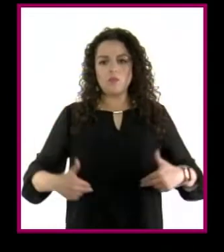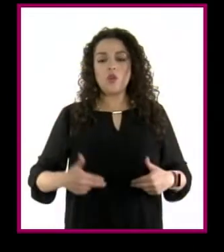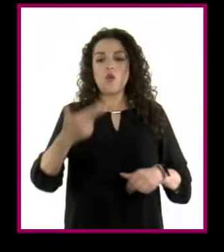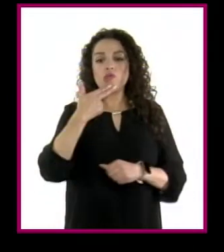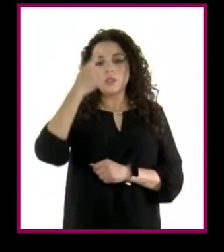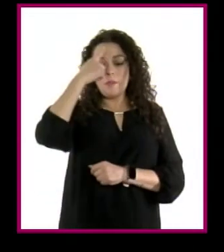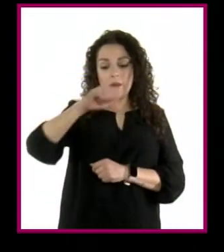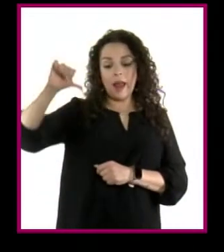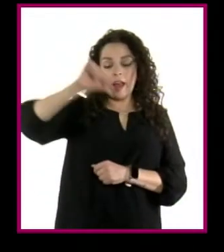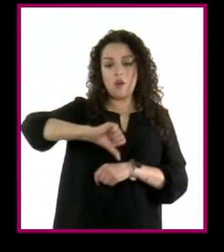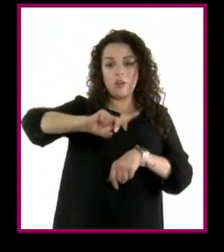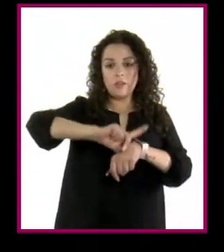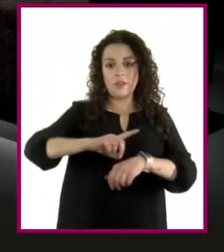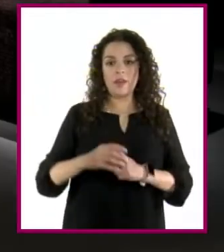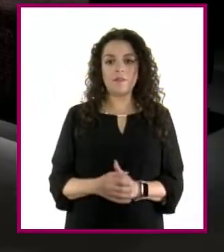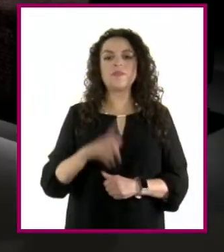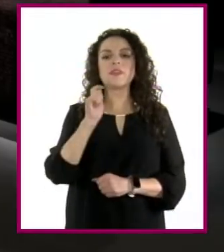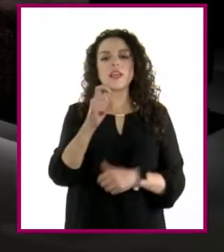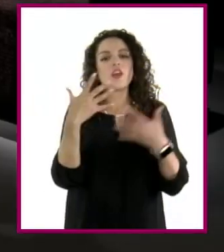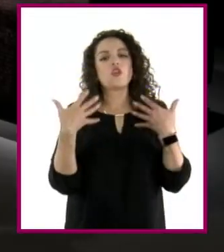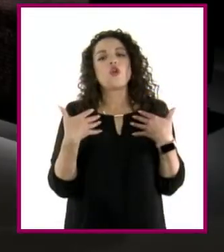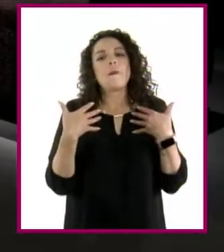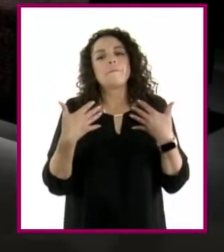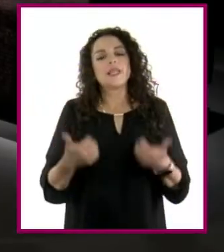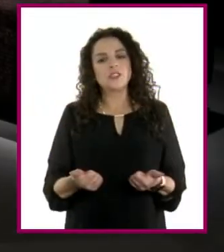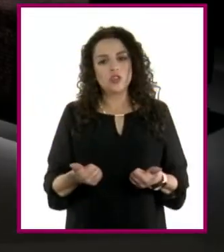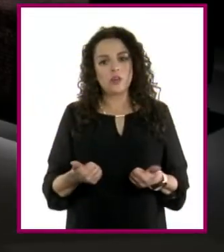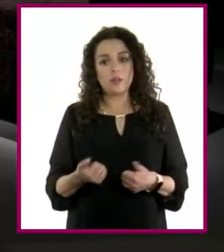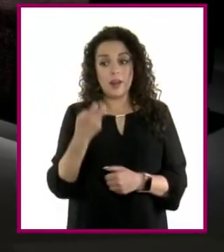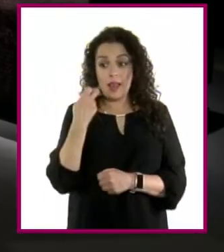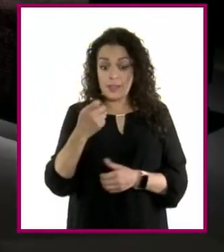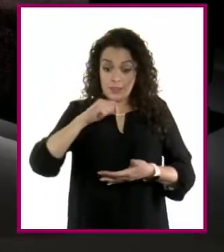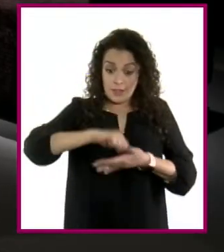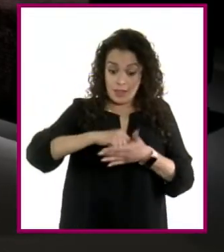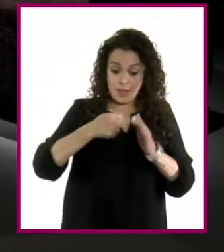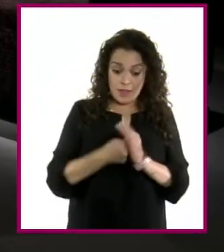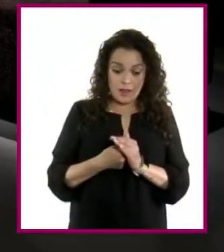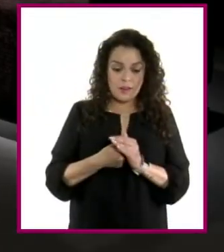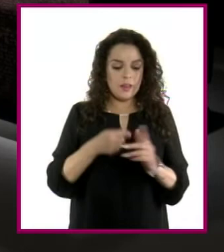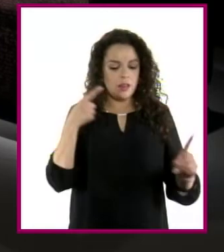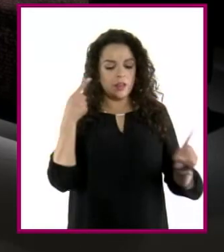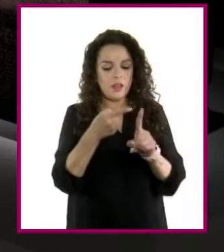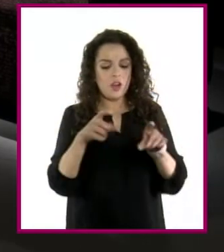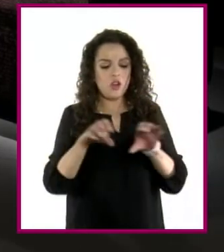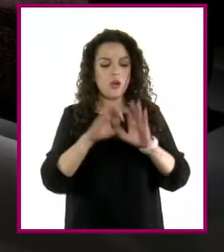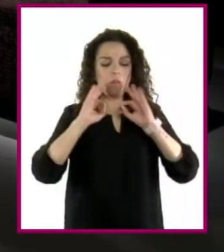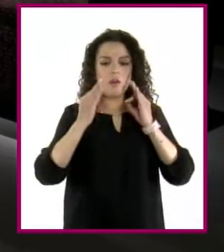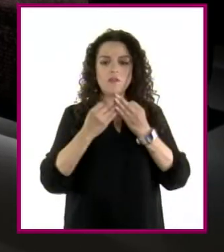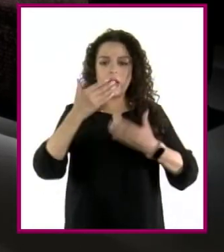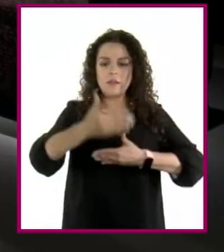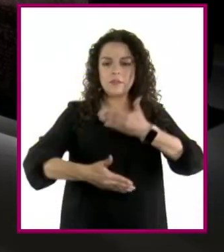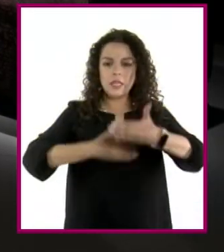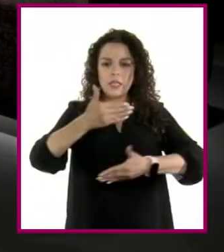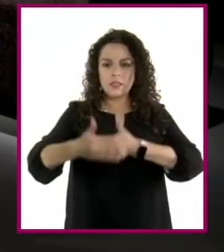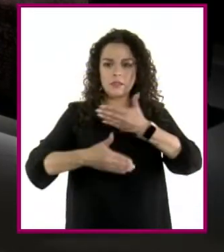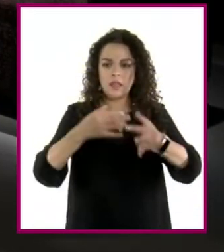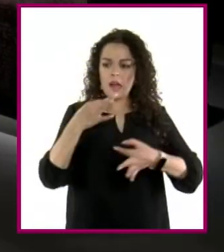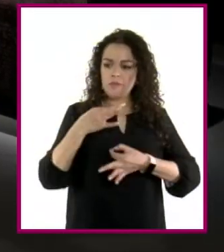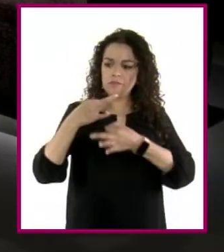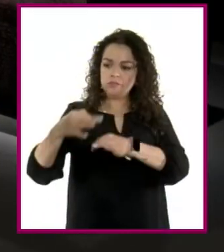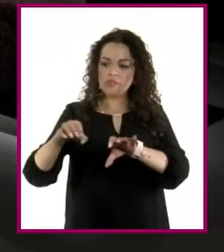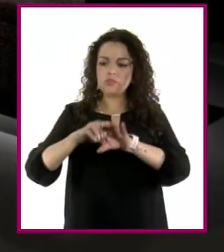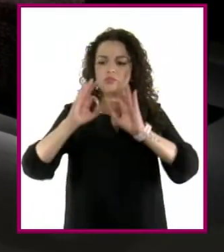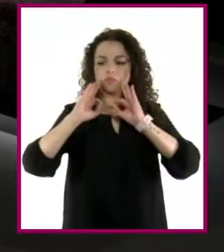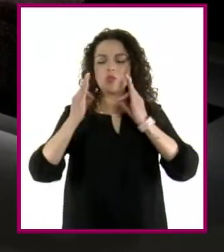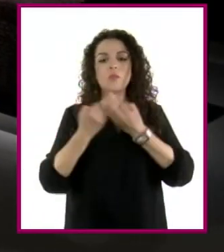de hoy, la comprensión. Esta técnica hace referencia a los procedimientos que llevan la atención hacia la manera en que